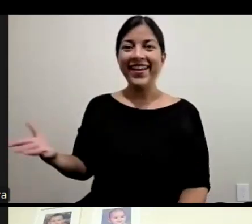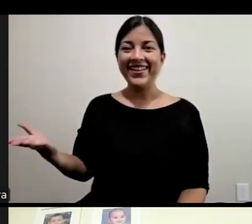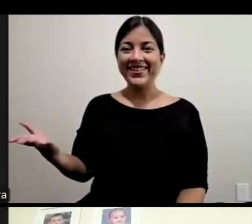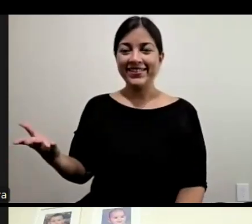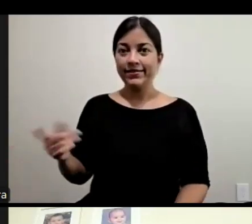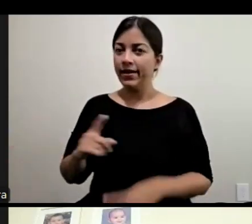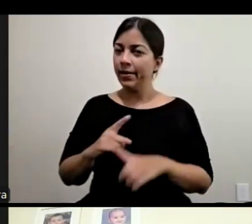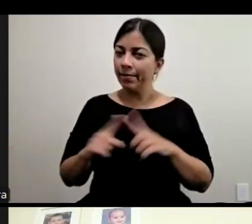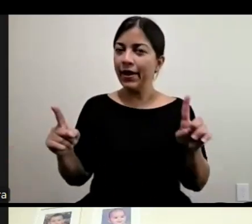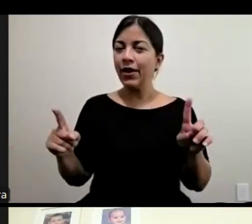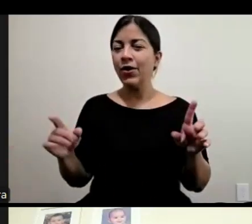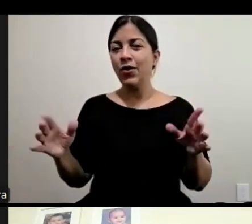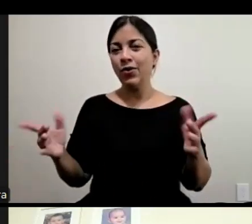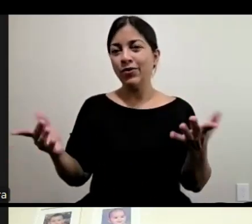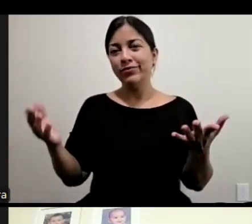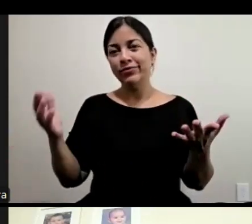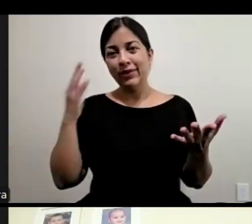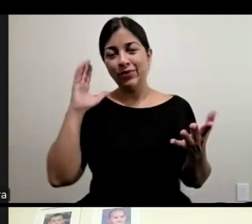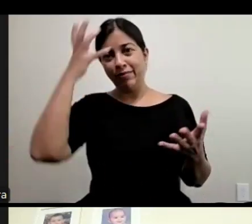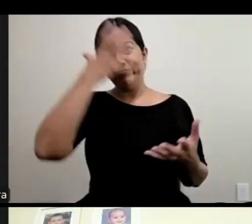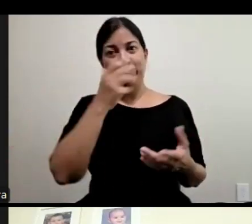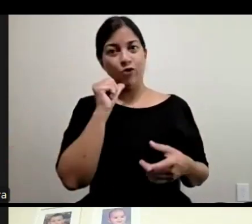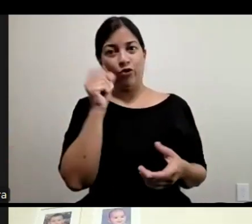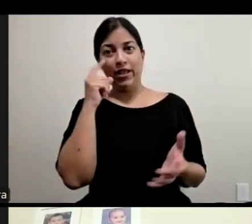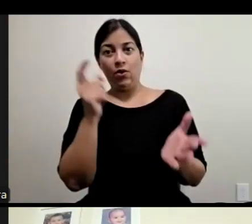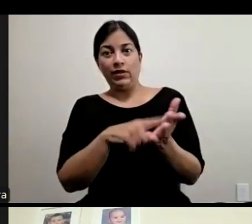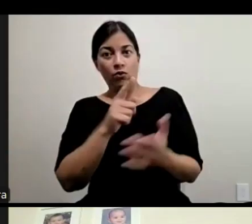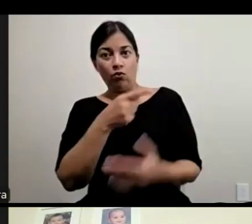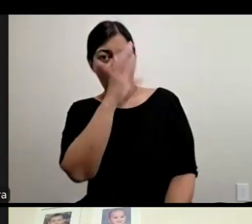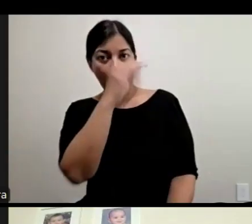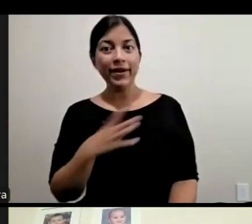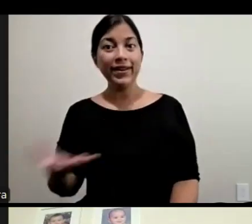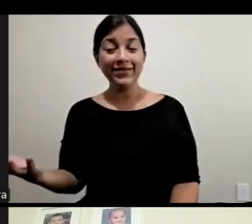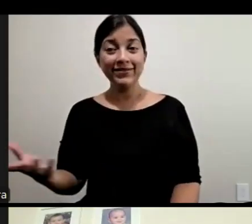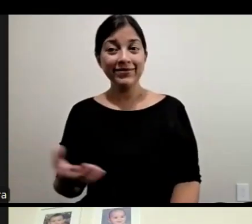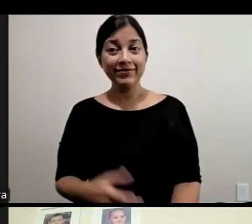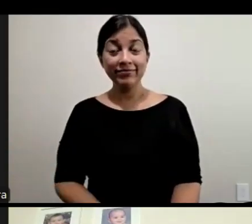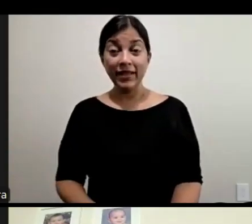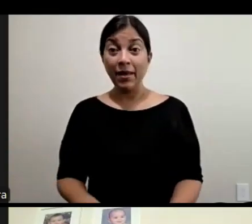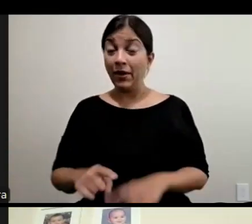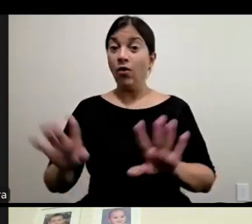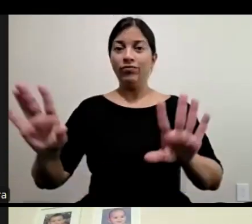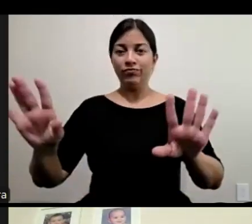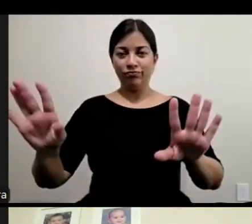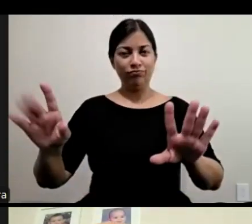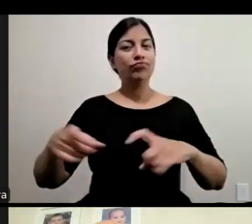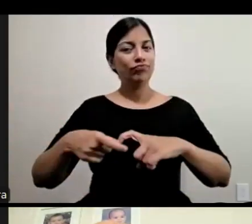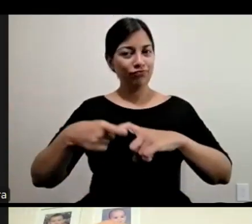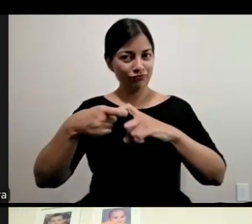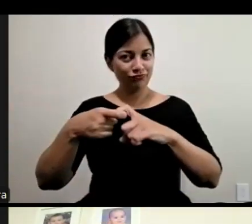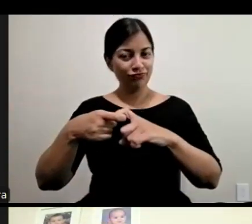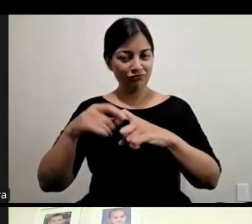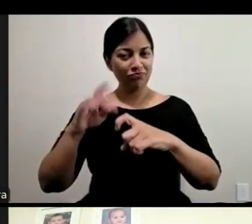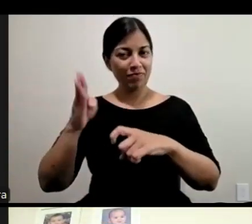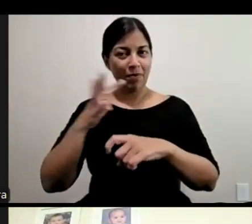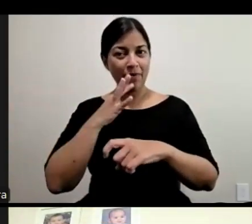pero como tenía una máscara, pues tú no sabías que era un hombre, literalmente, ¿no? Wow. Pero mira, vamos a una pausilla y vamos a hablar sobre